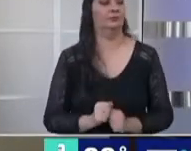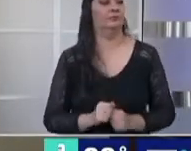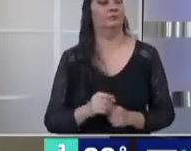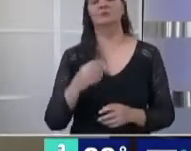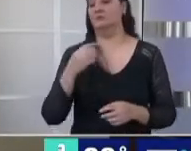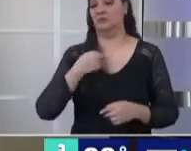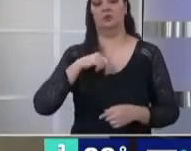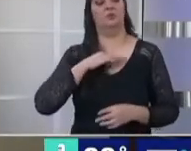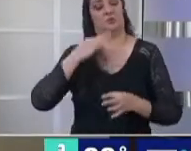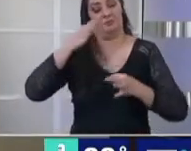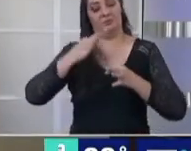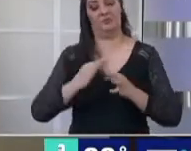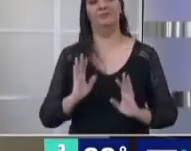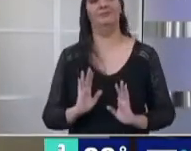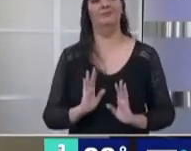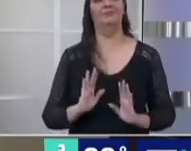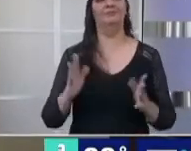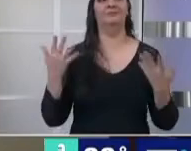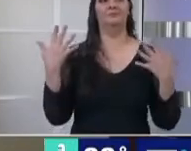Adelante. Gracias.